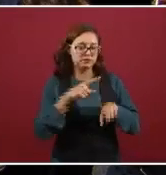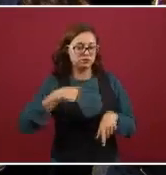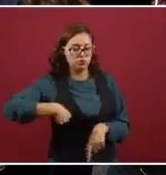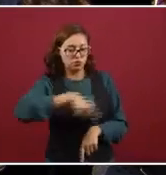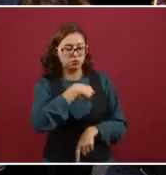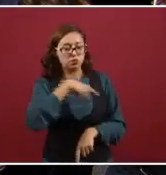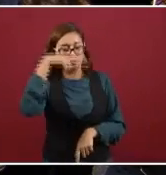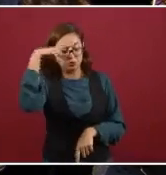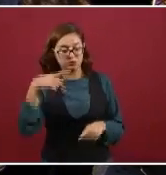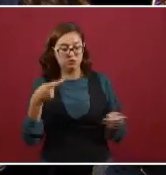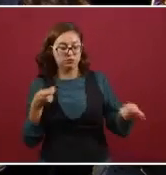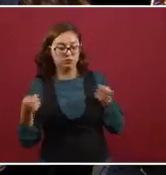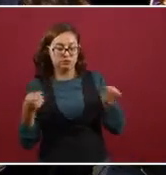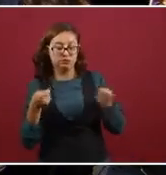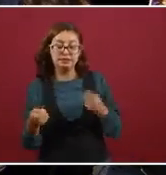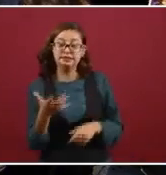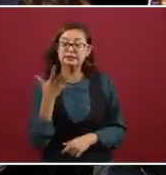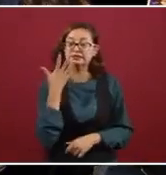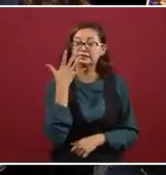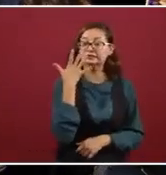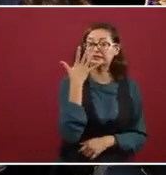en 5 puntos de la frontera.